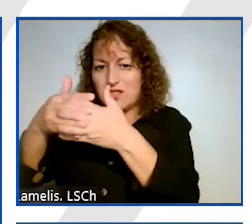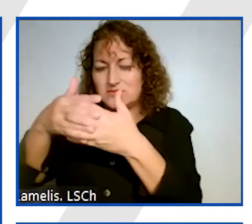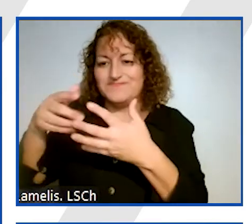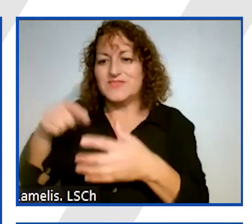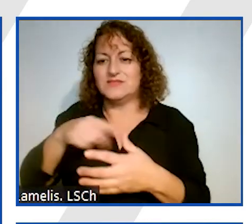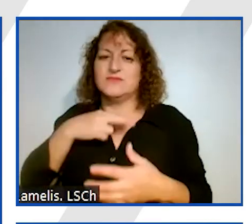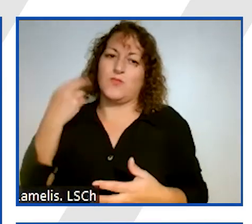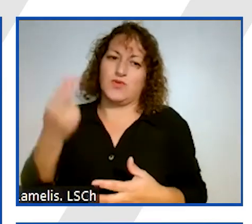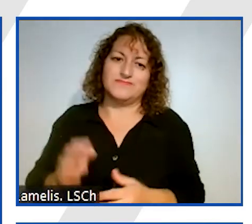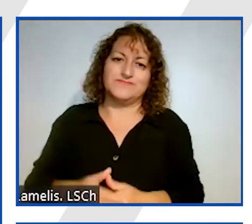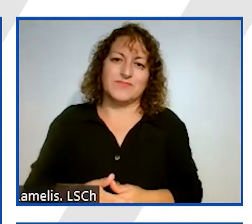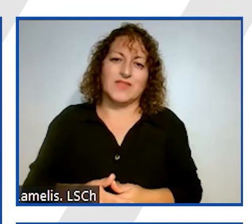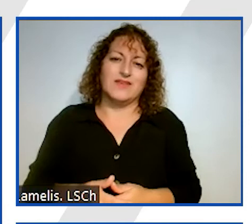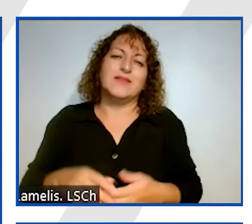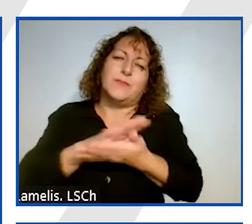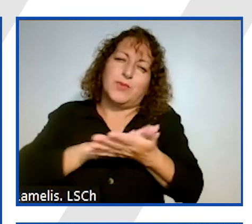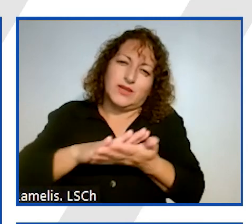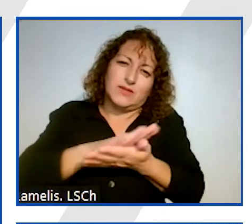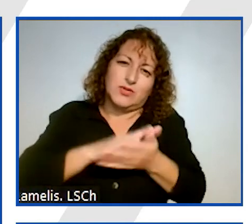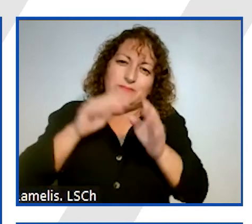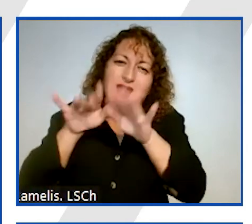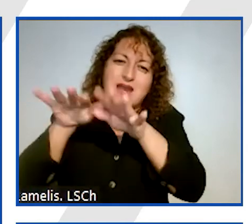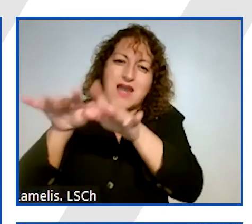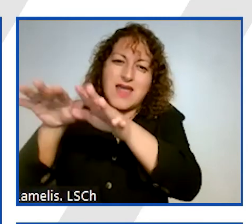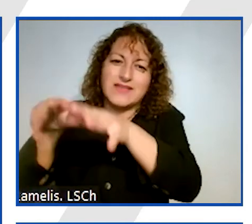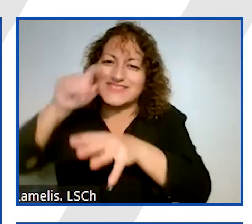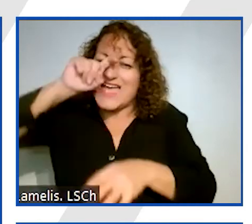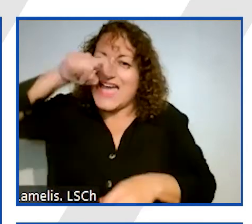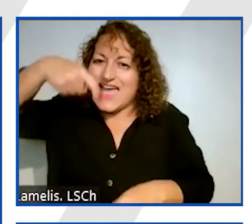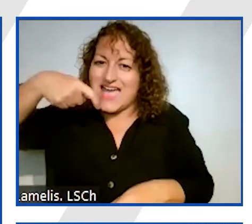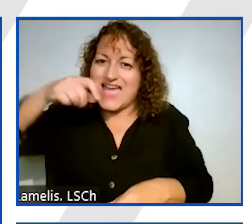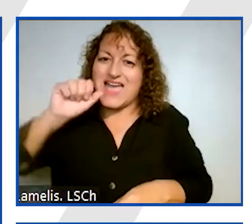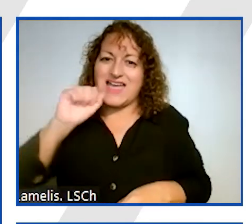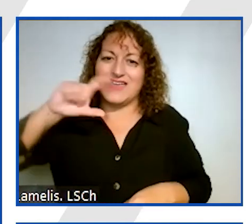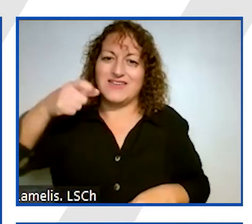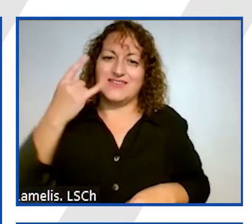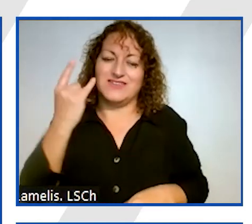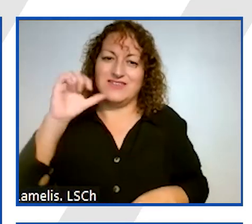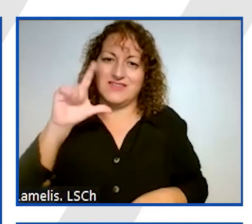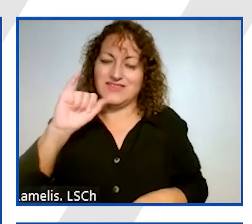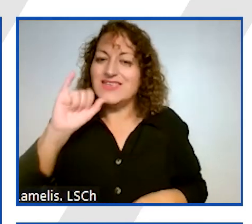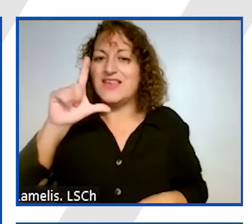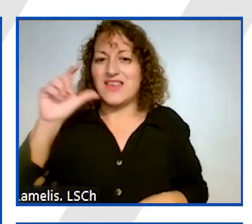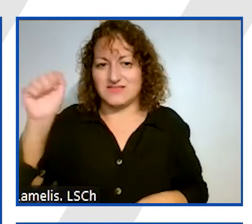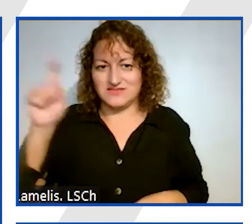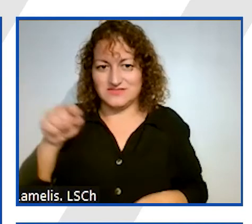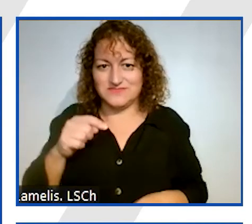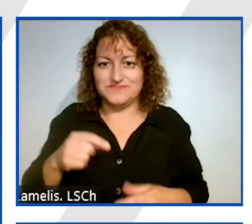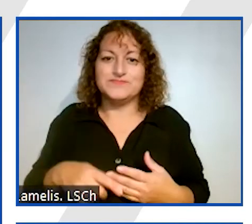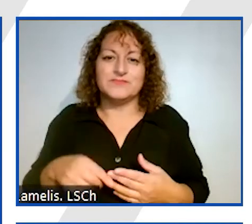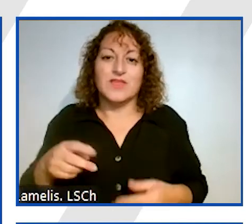ejemplo, de las rayas águilas, que tenemos 2 rayas águilas, y si se dan cuenta, básicamente eso es lo que estamos viendo en el terminal